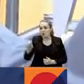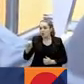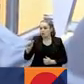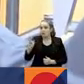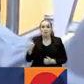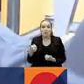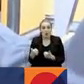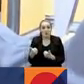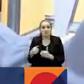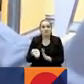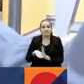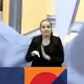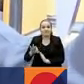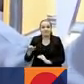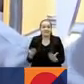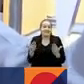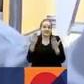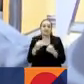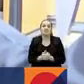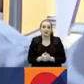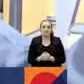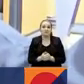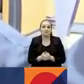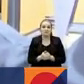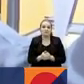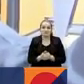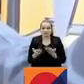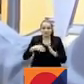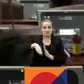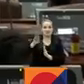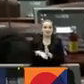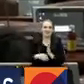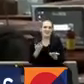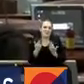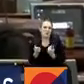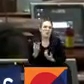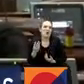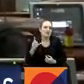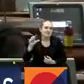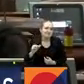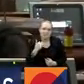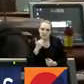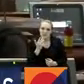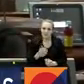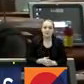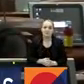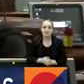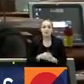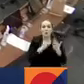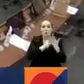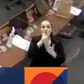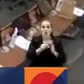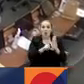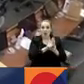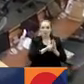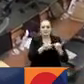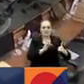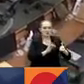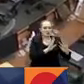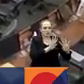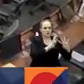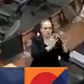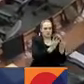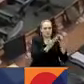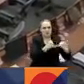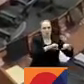bueno, dependiendo cuánto le rebajan también, ¿no? El proyecto de ley deberá ser conciliado en Cámara y Senado para su